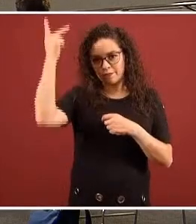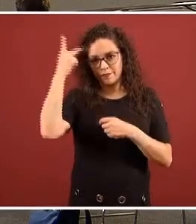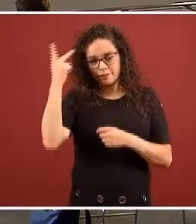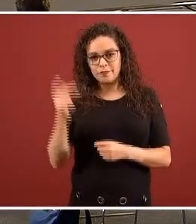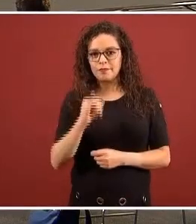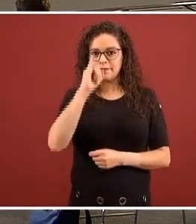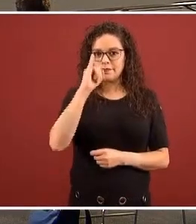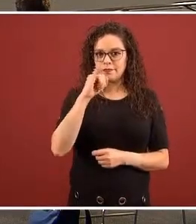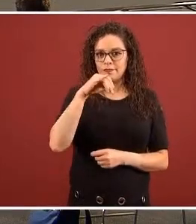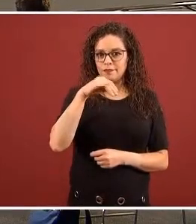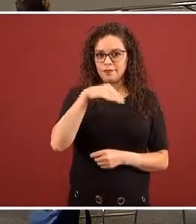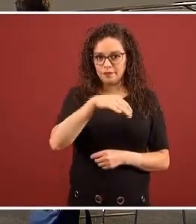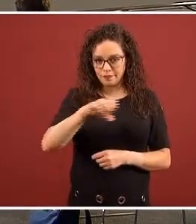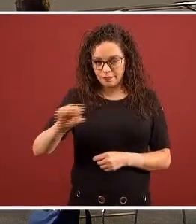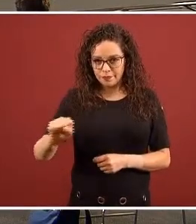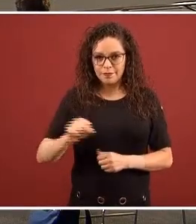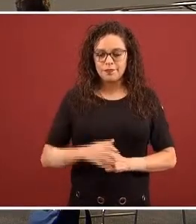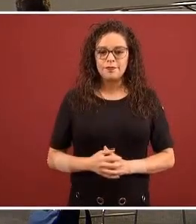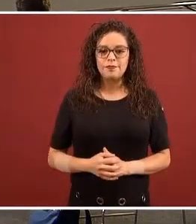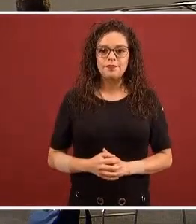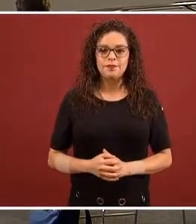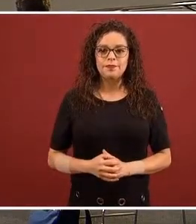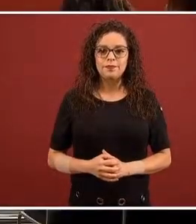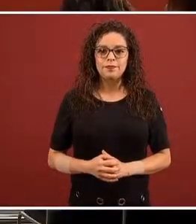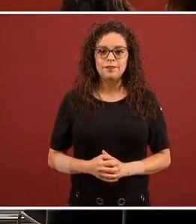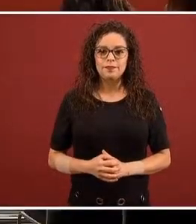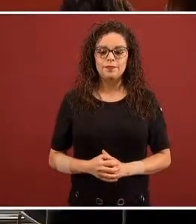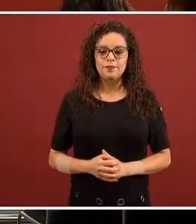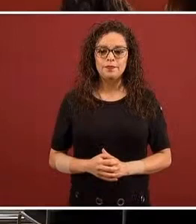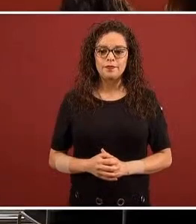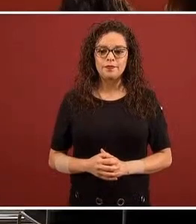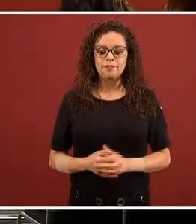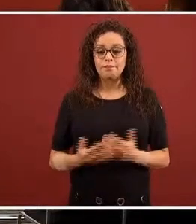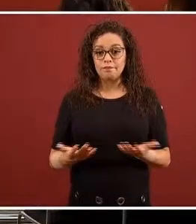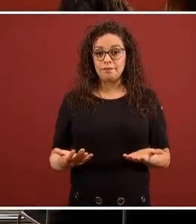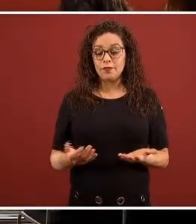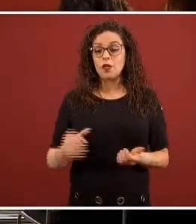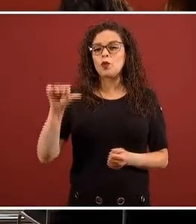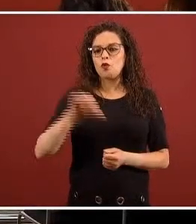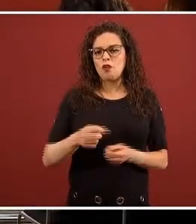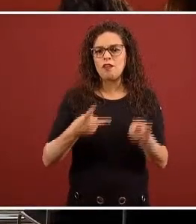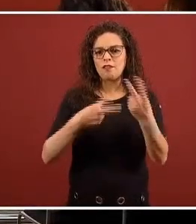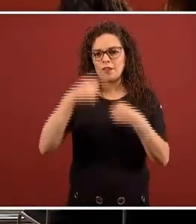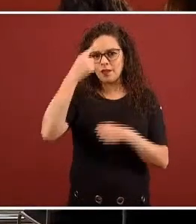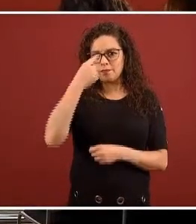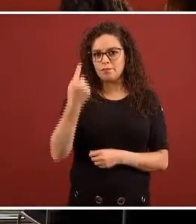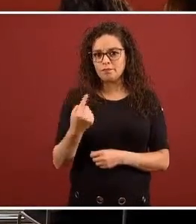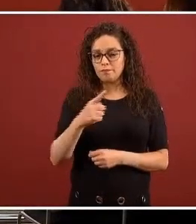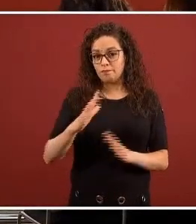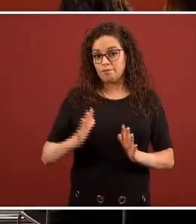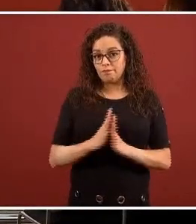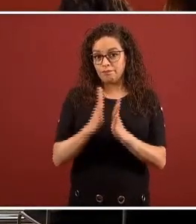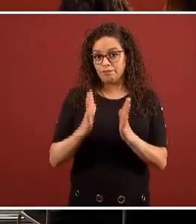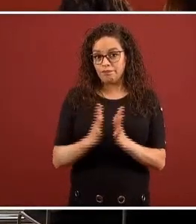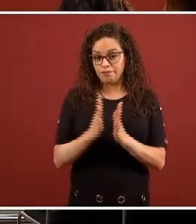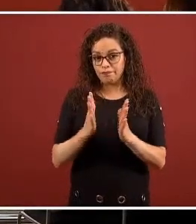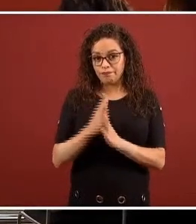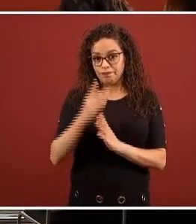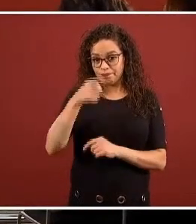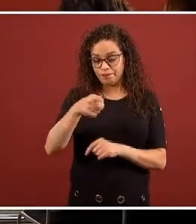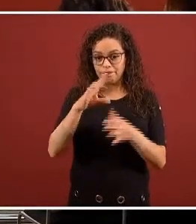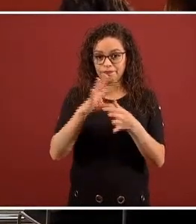Mexicano del Seguro Social, y el día de hoy tiene una participación también importante dentro de todo